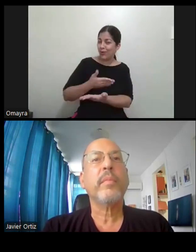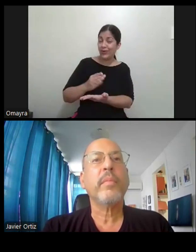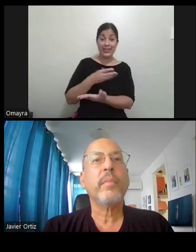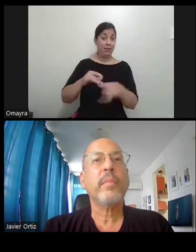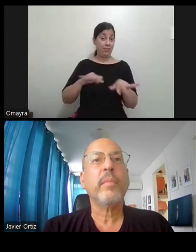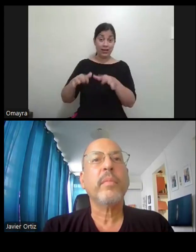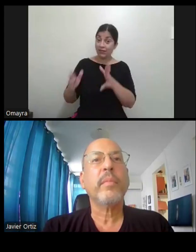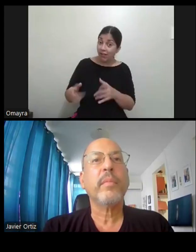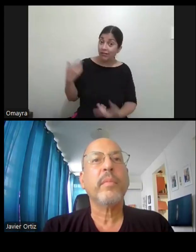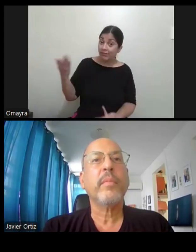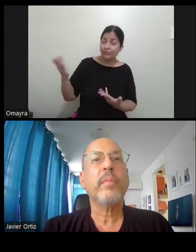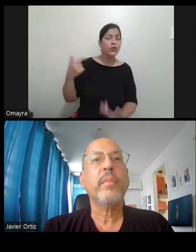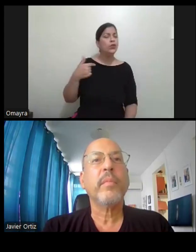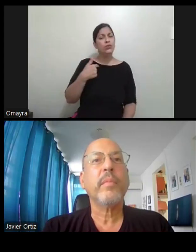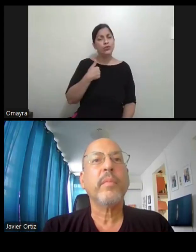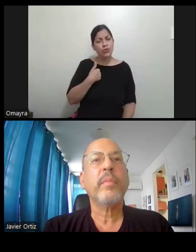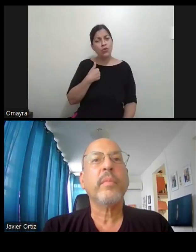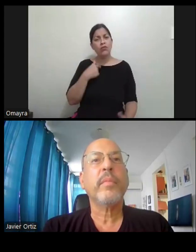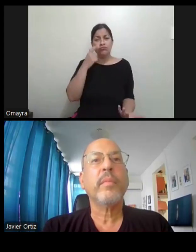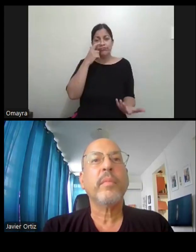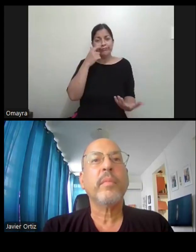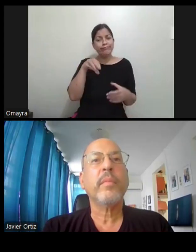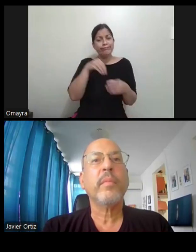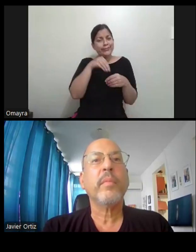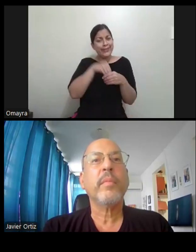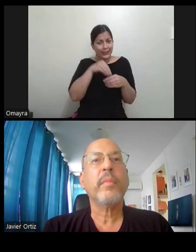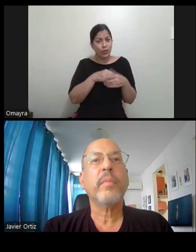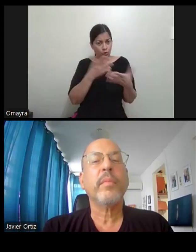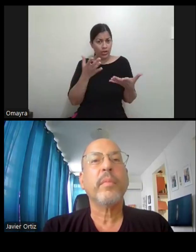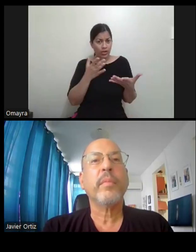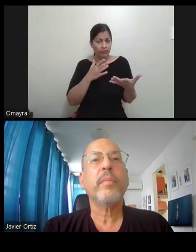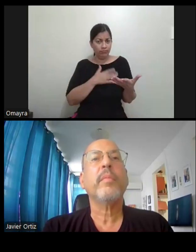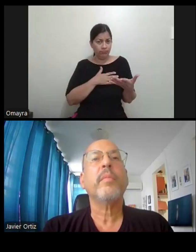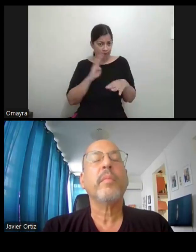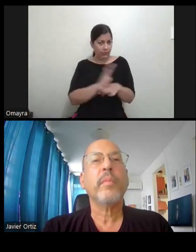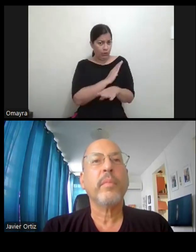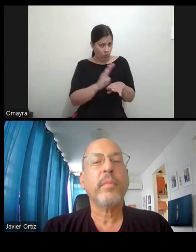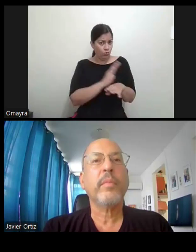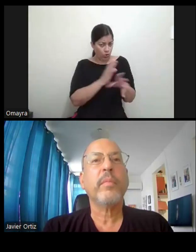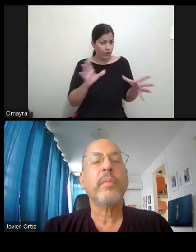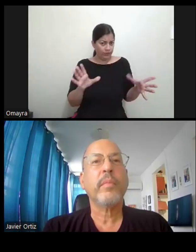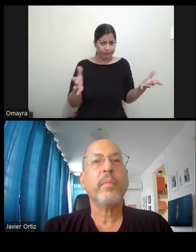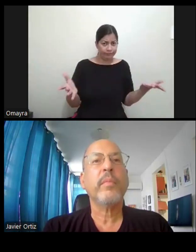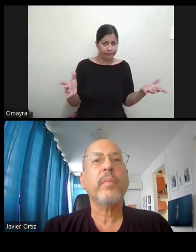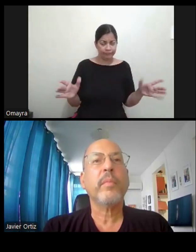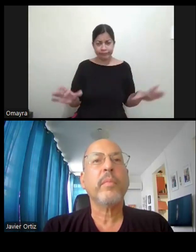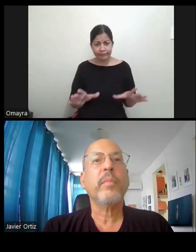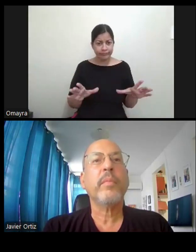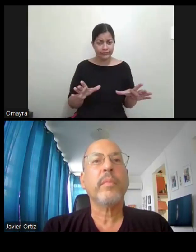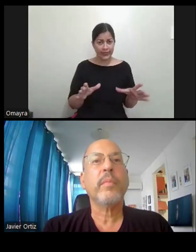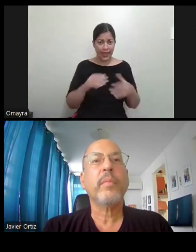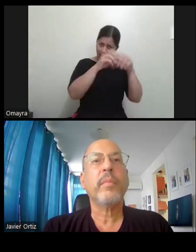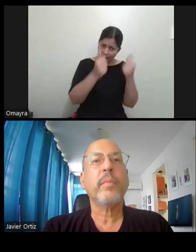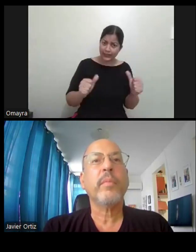yo estaba dentro de la industria que quería estar, que era la industria del entretenimiento y el arte